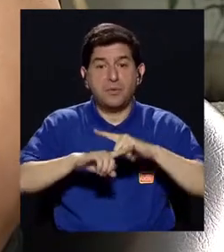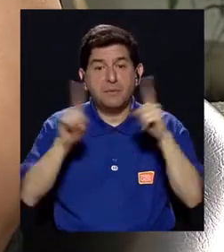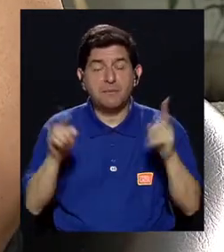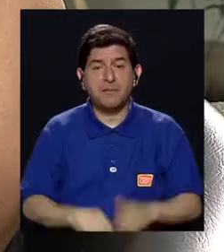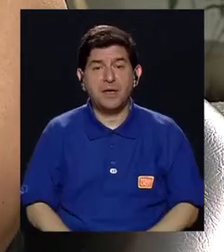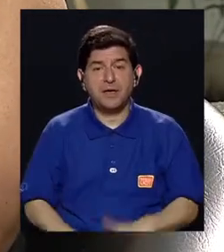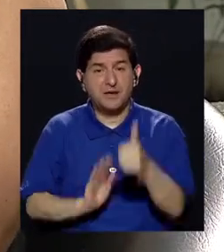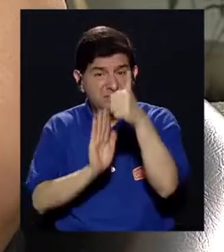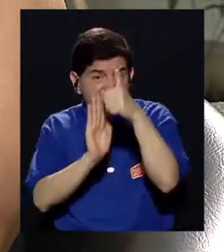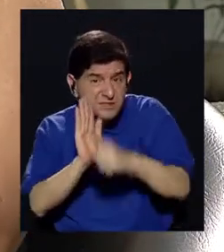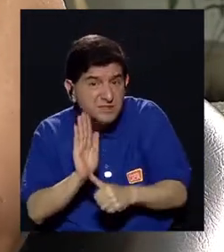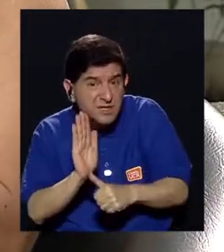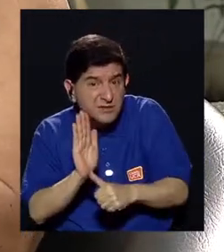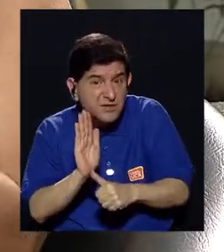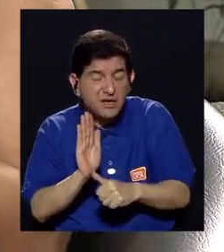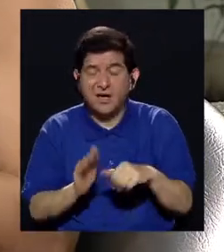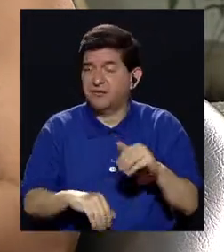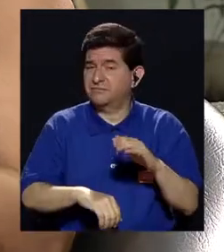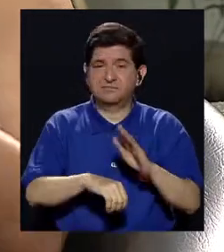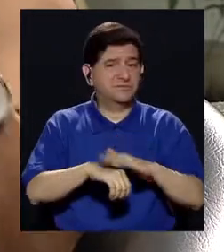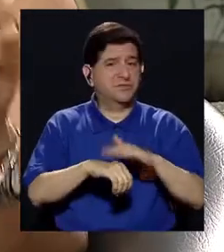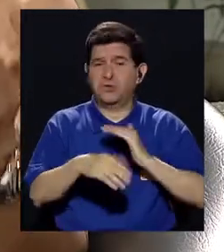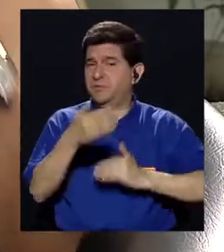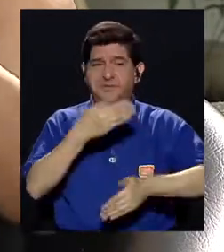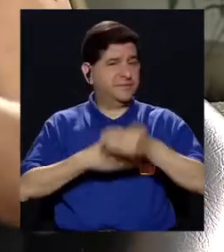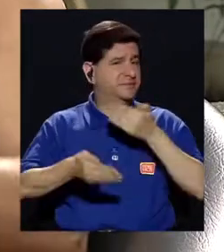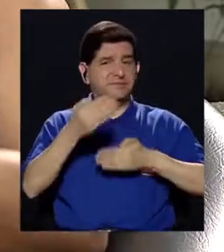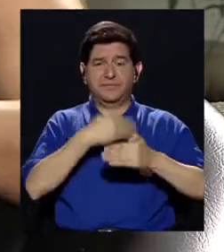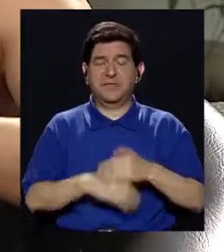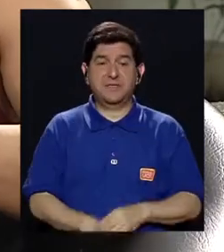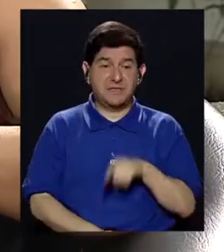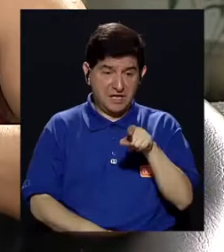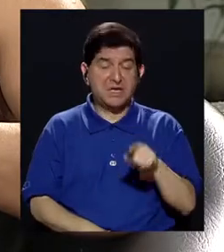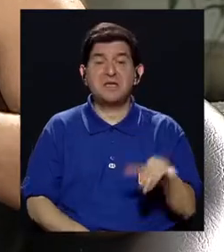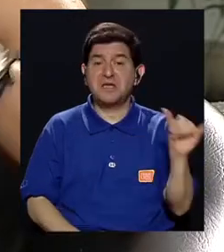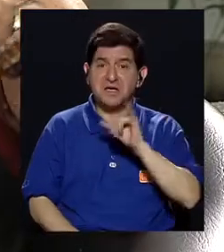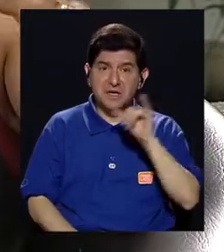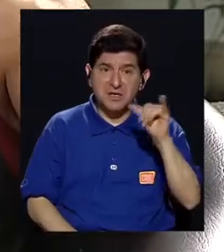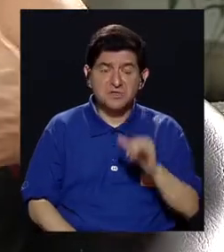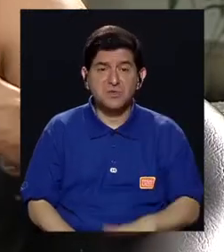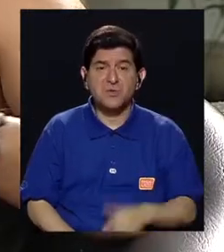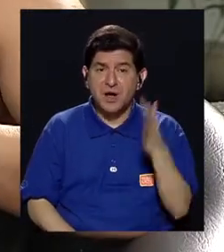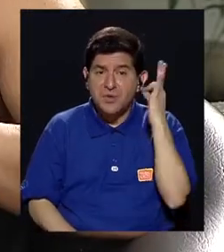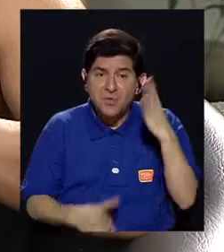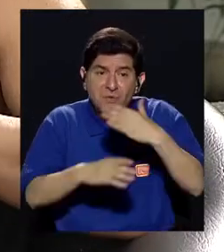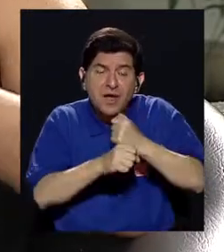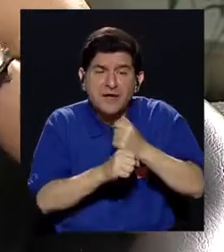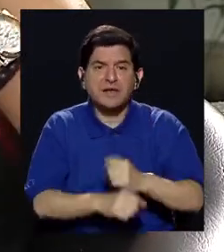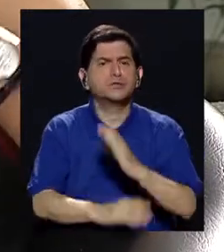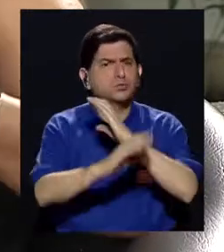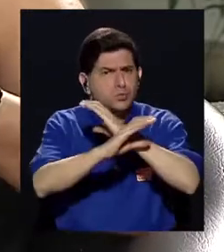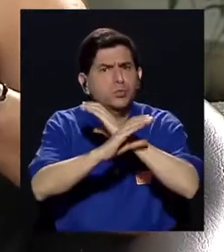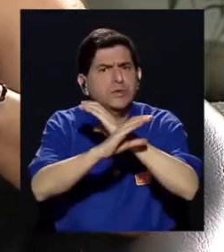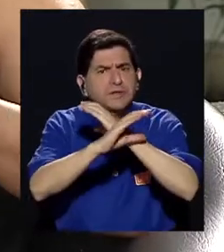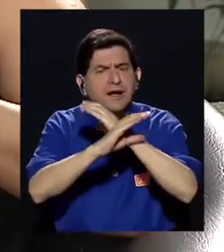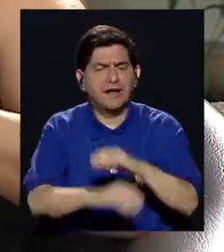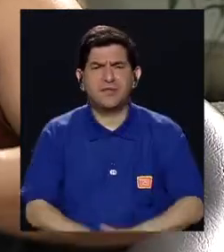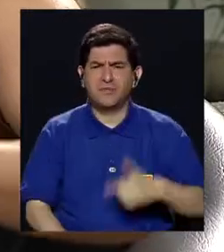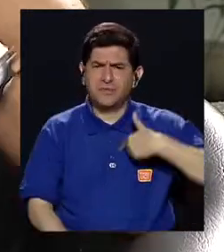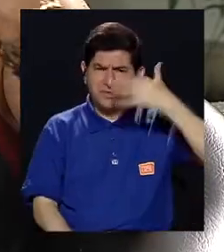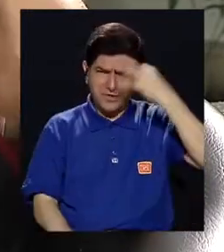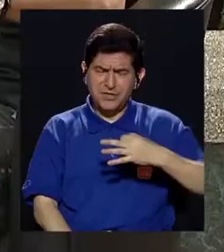la esterilización quirúrgica no. Entonces, eso también hemos visto que ha llevado a mujeres. Uh-huh. Hay que tener muchísimo cuidado. Y sí me parece